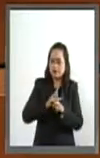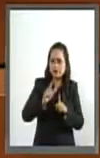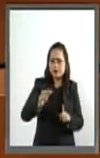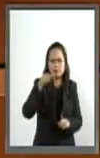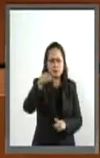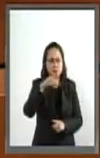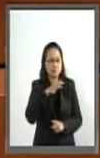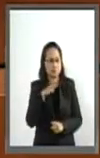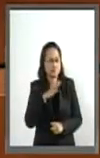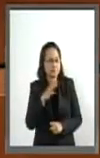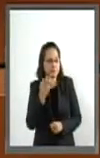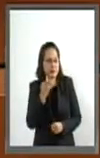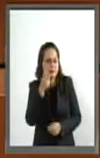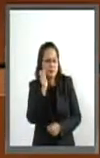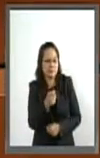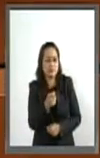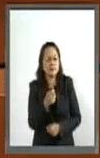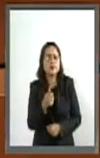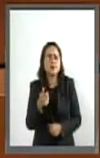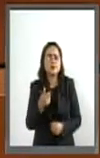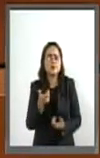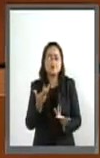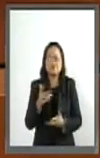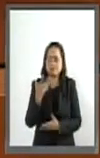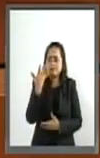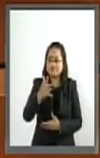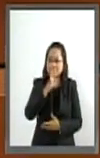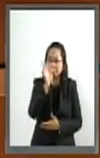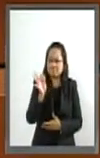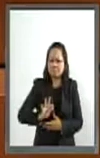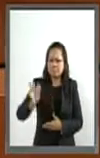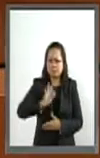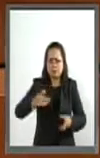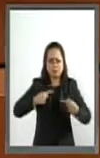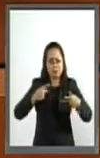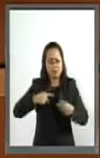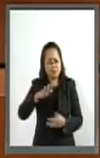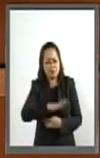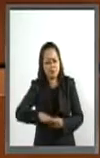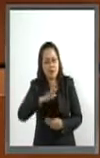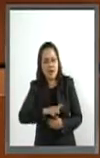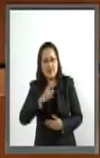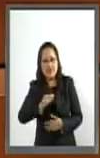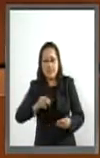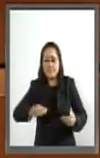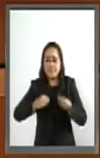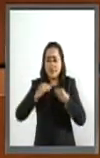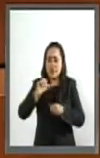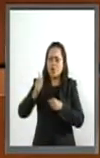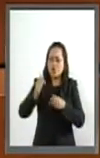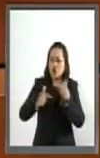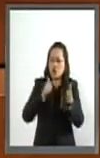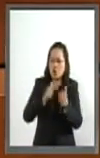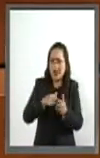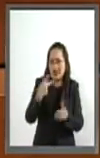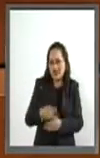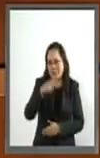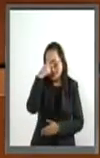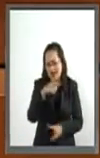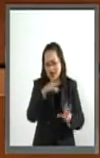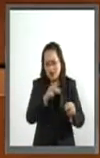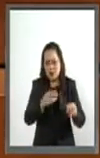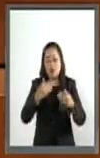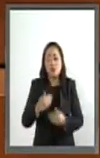nacional, lo cual significa que poco más del 10% de la población vive fuera del país. En lo que respecta